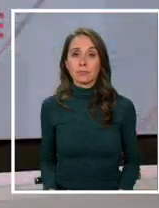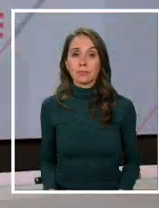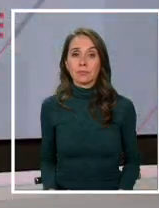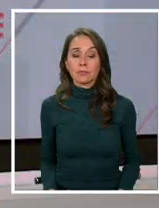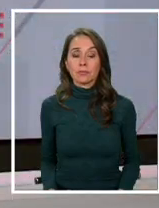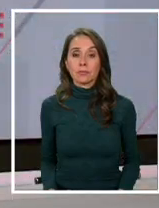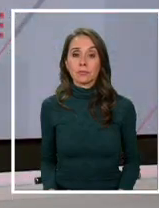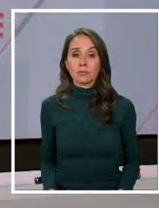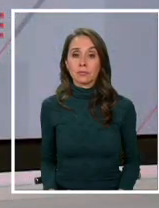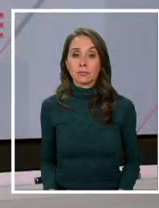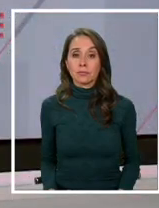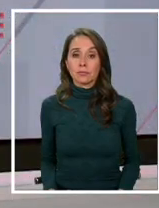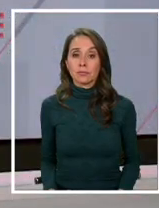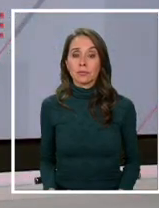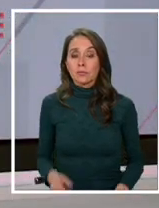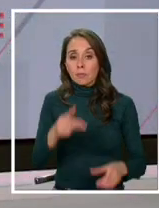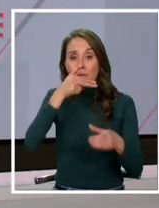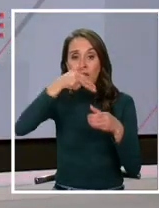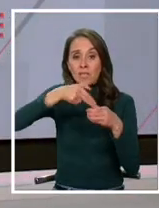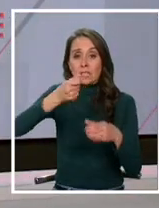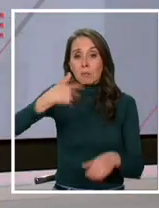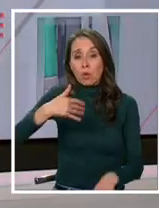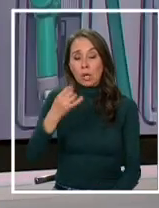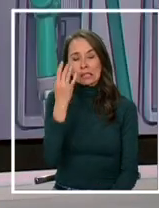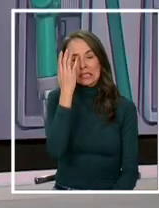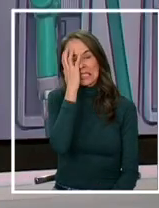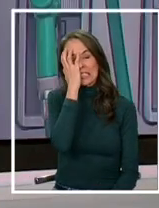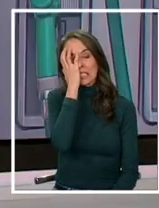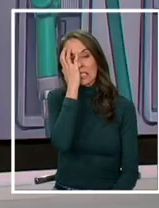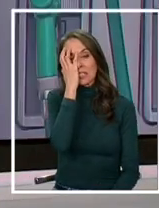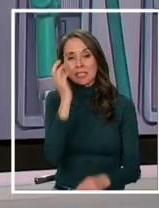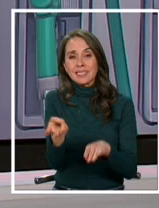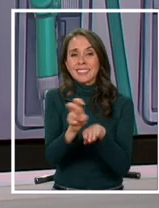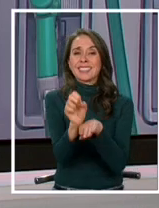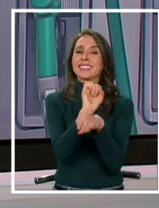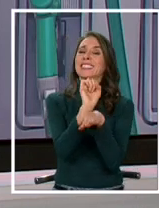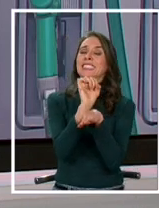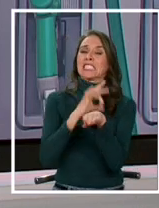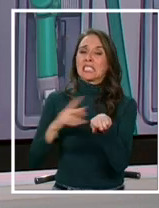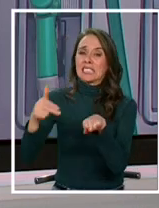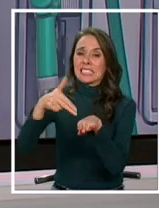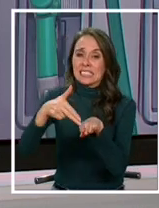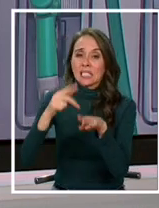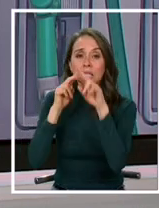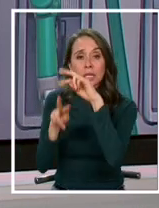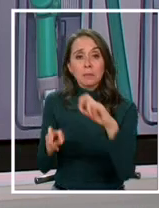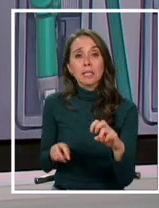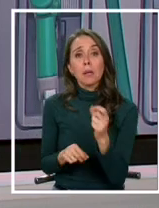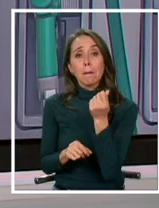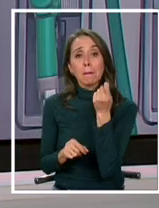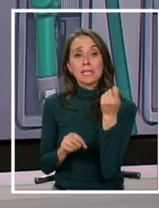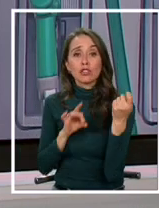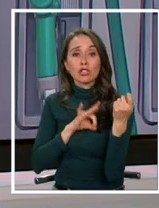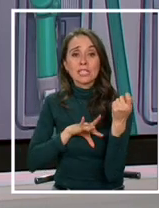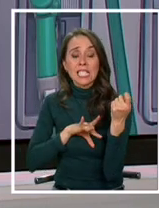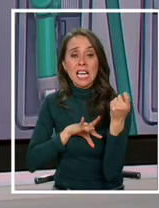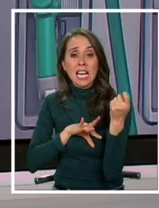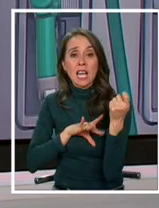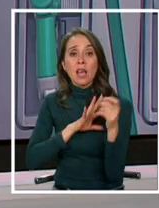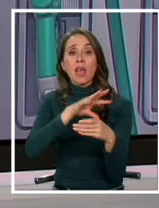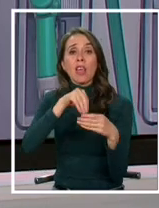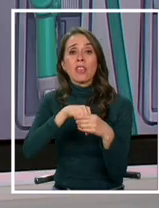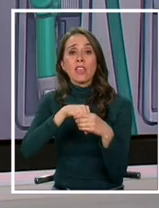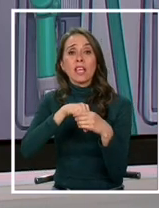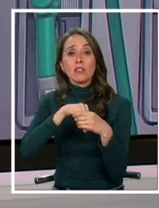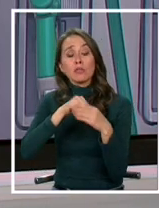calles el alto valor de la bencina es un dolor de cabeza para los automovilistas chilenos un estudio reveló que los precios en nuestro país se ubican en el